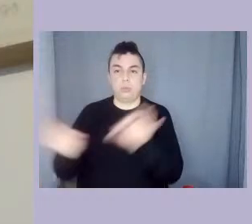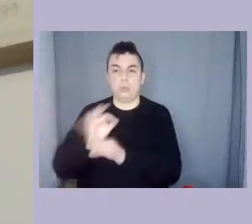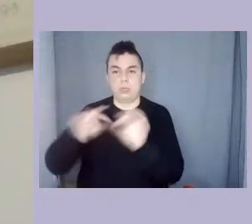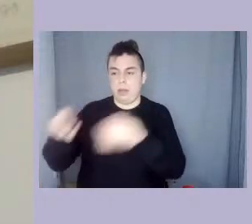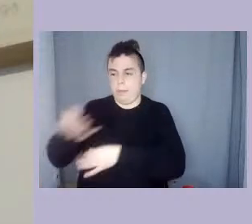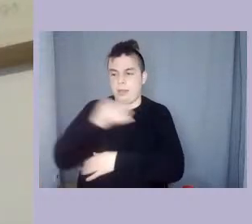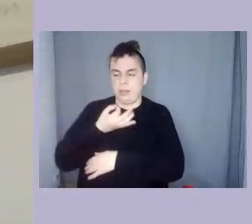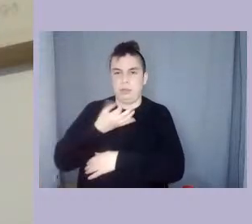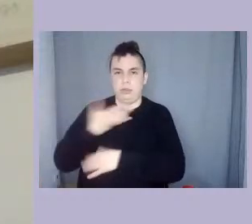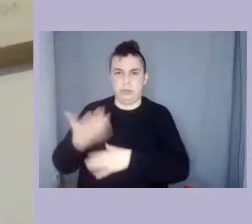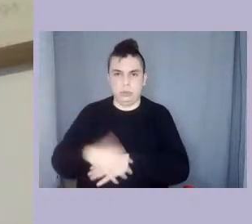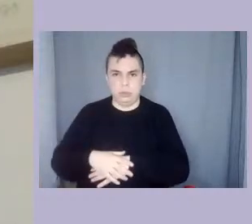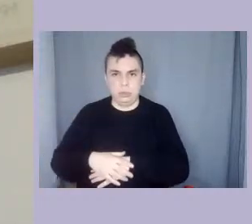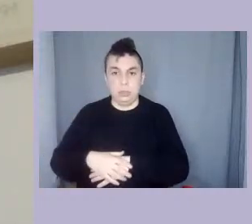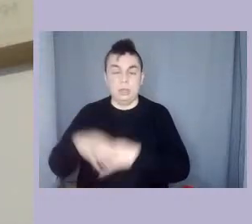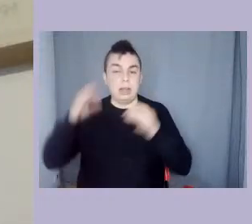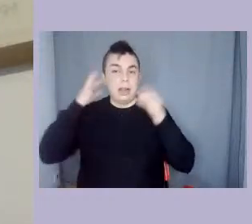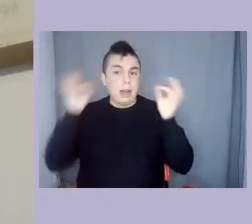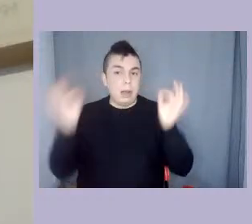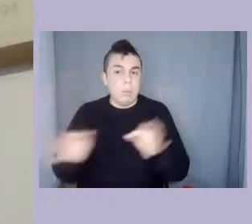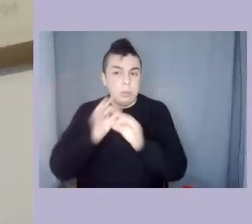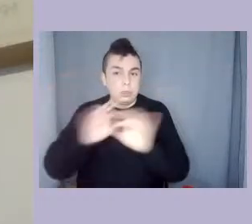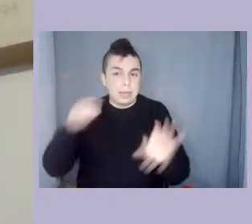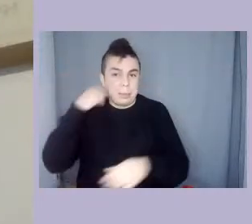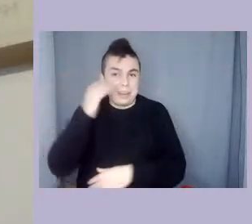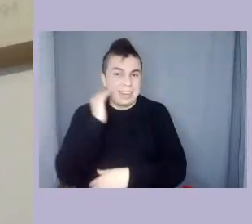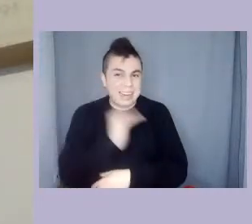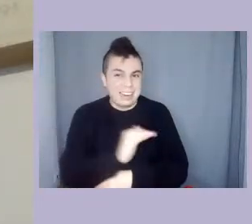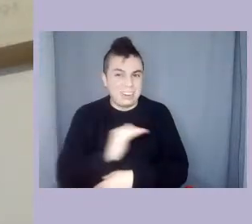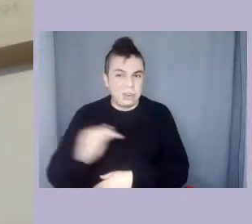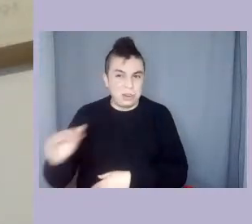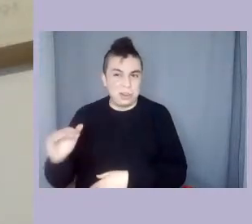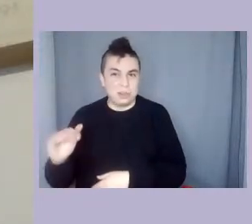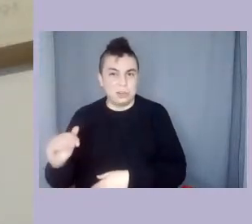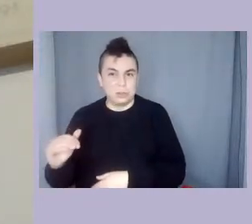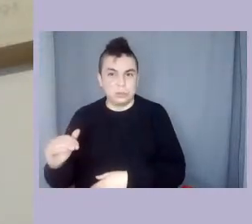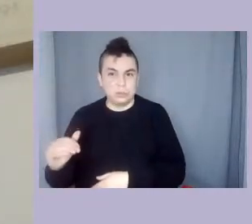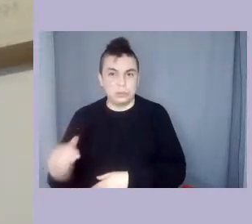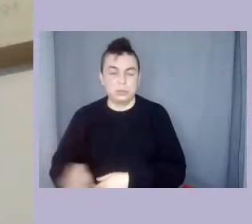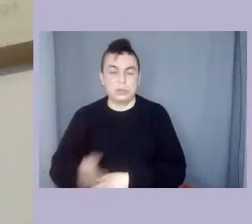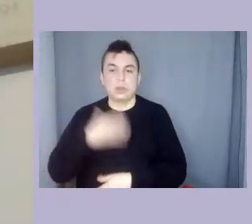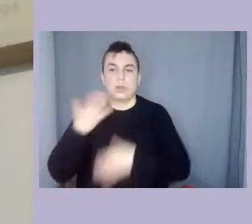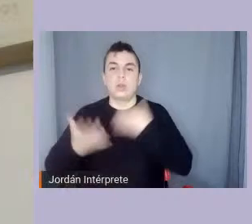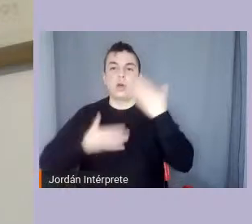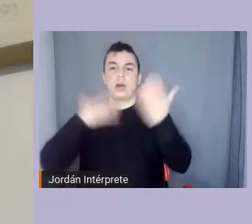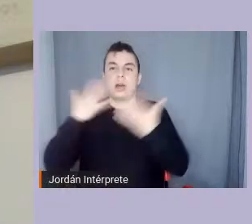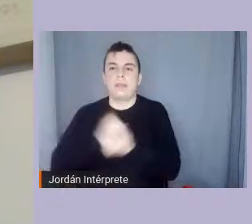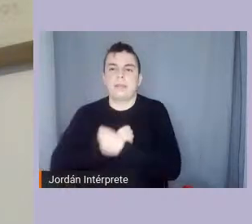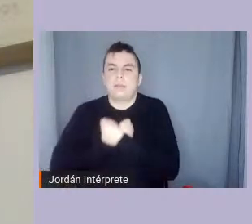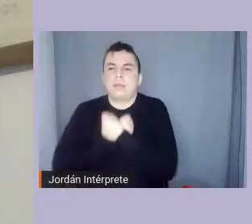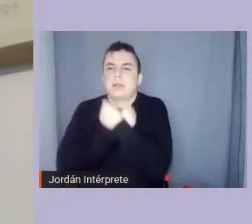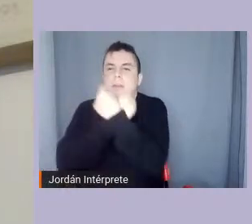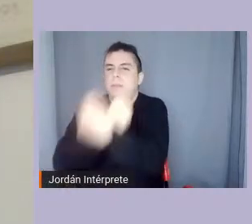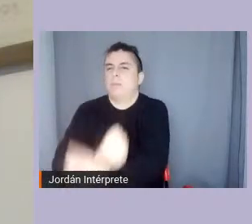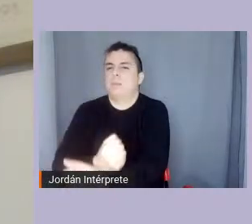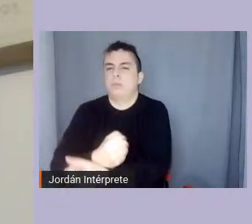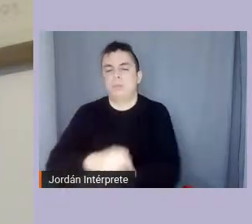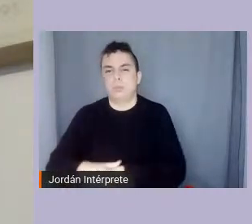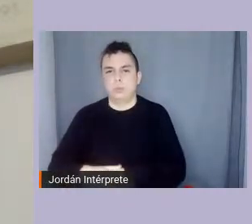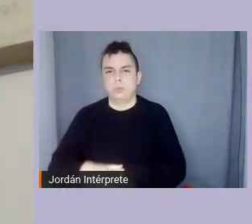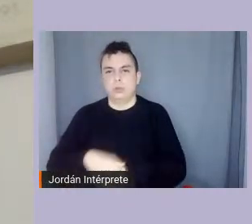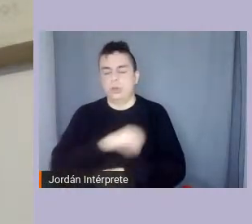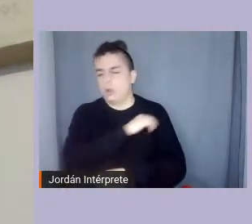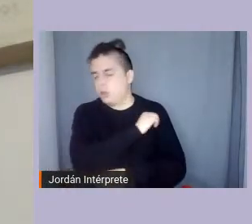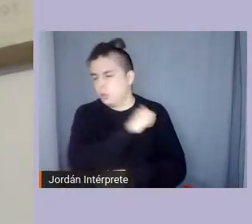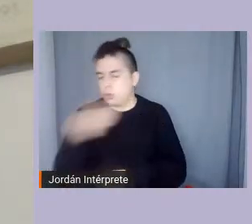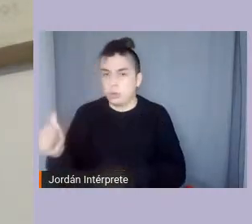la música para la niñez, el hacer música, es un canto de amor eterno, ¿no es verdad? ¿Sí? Todos los